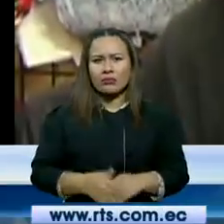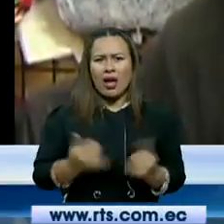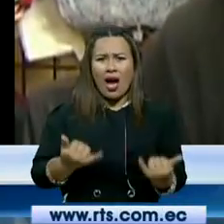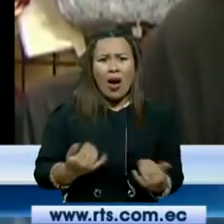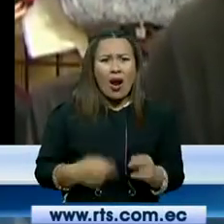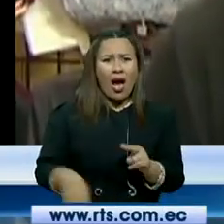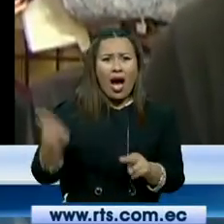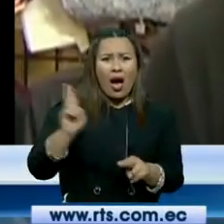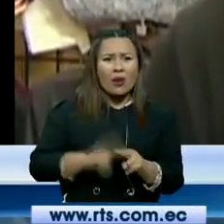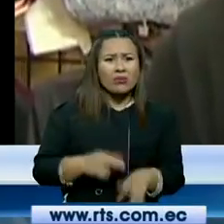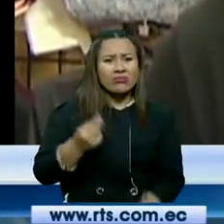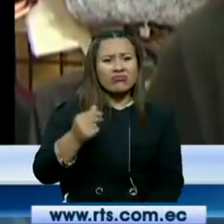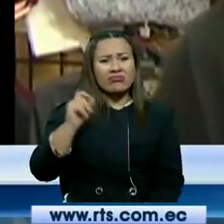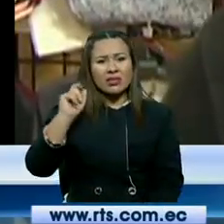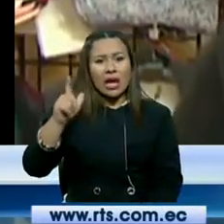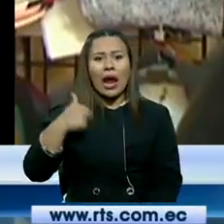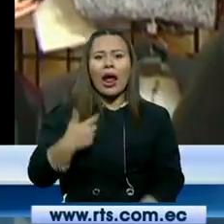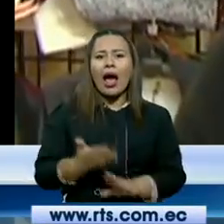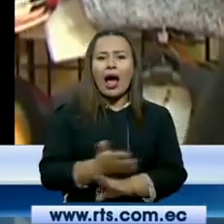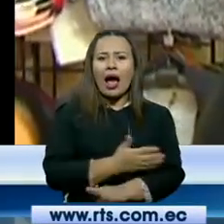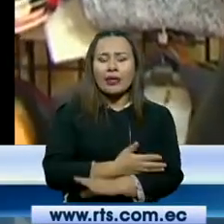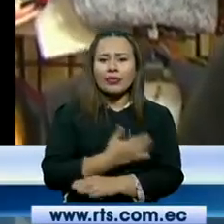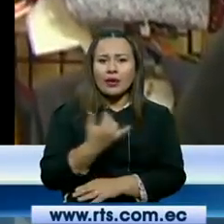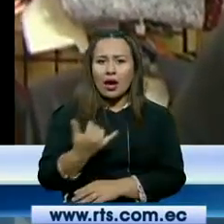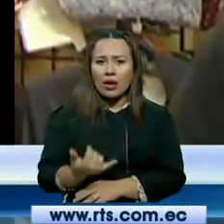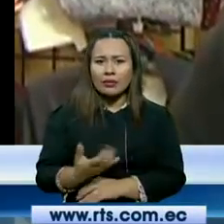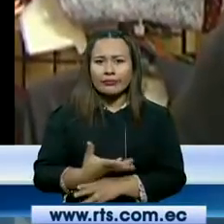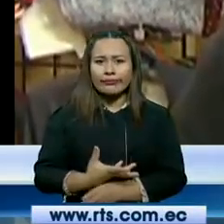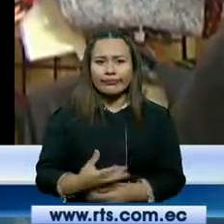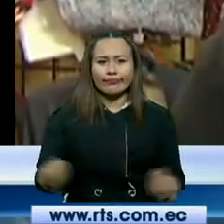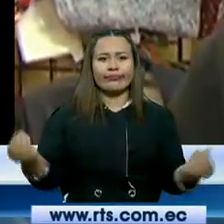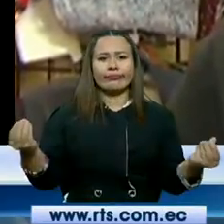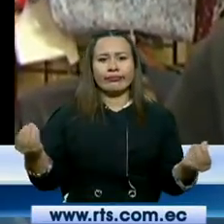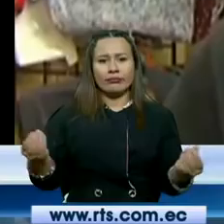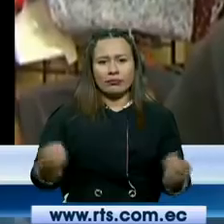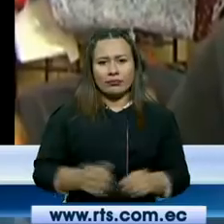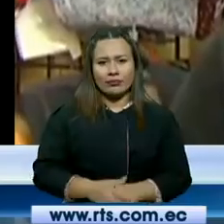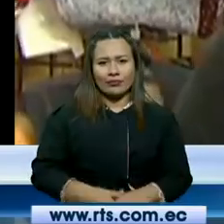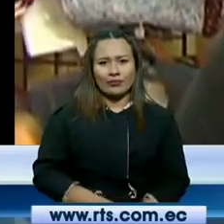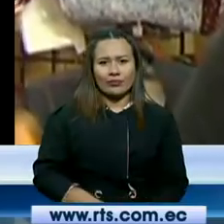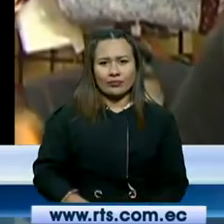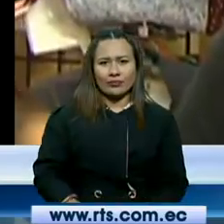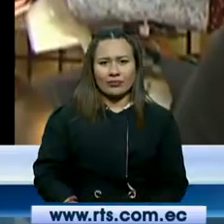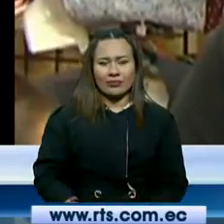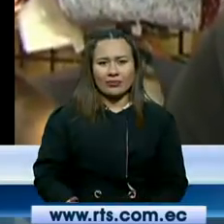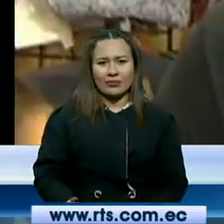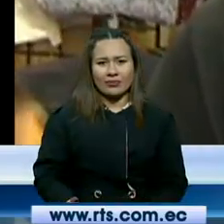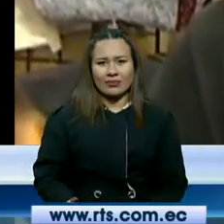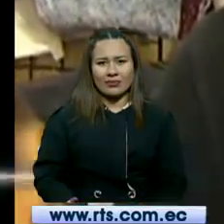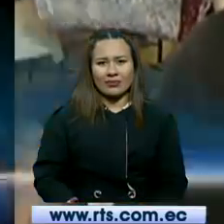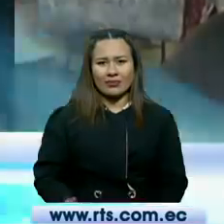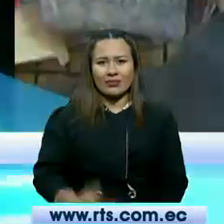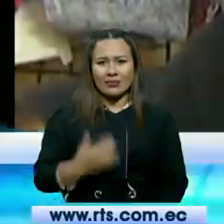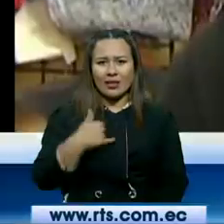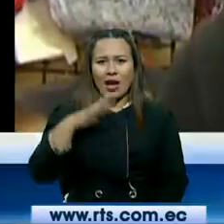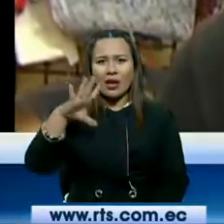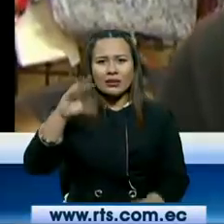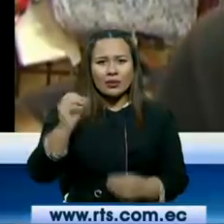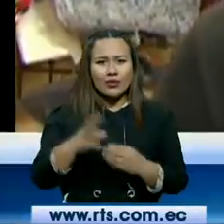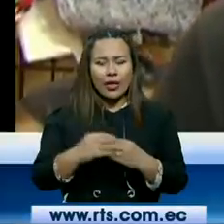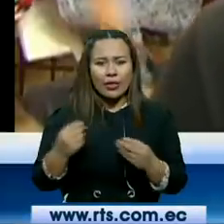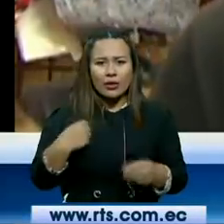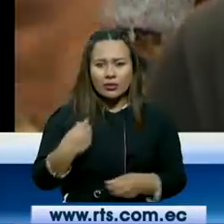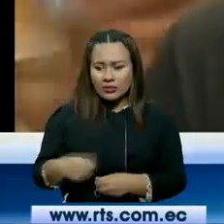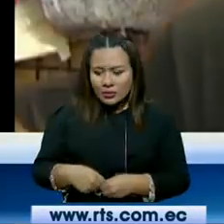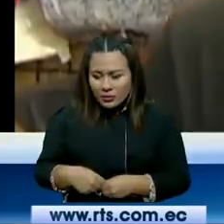el precio. ¿Con cuánto usted vino y cuánto tiene ahora? Ay, estoy viniendo con $50, pero creo